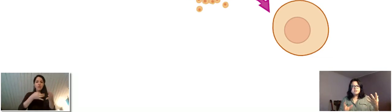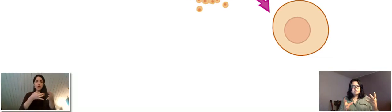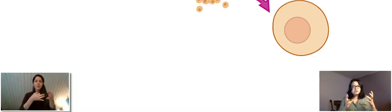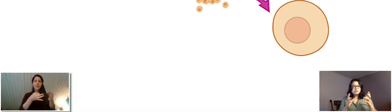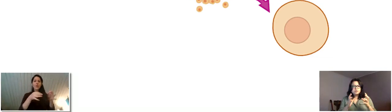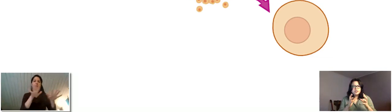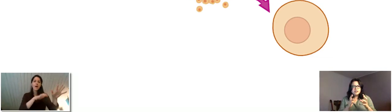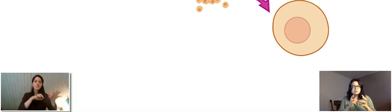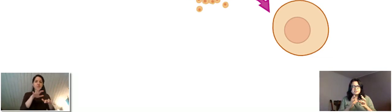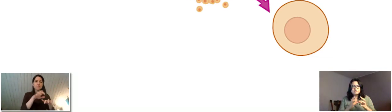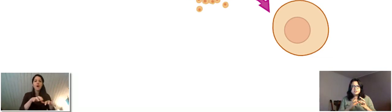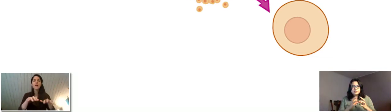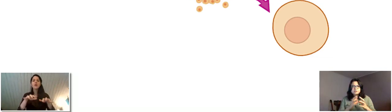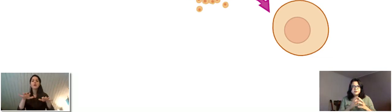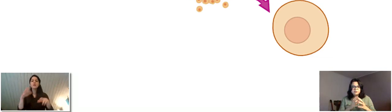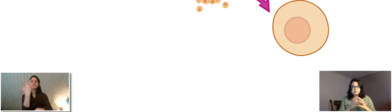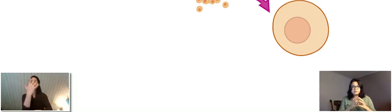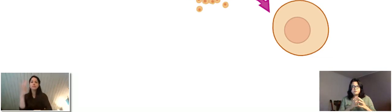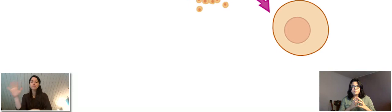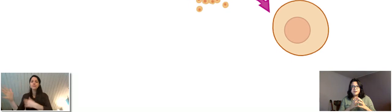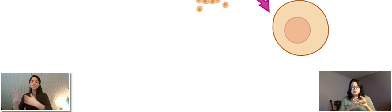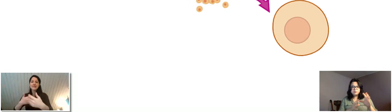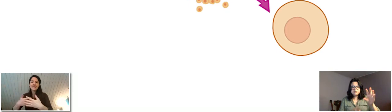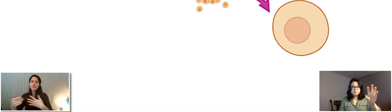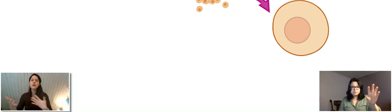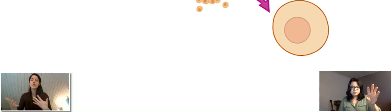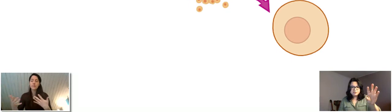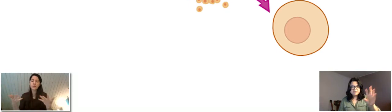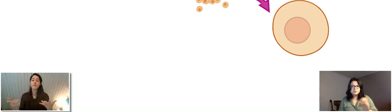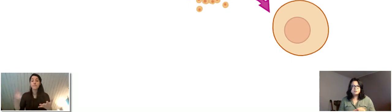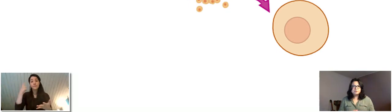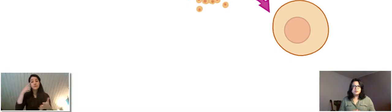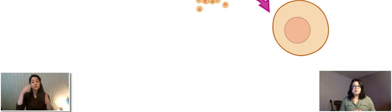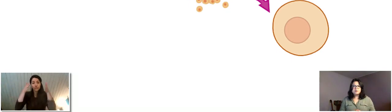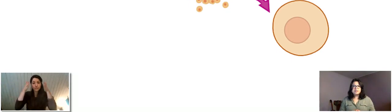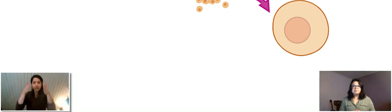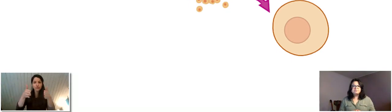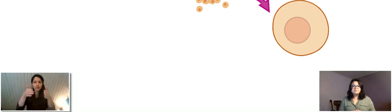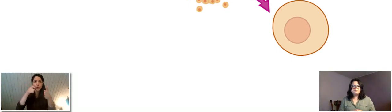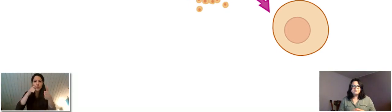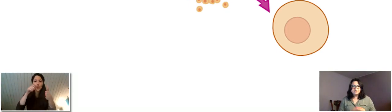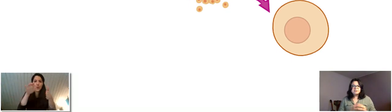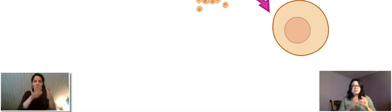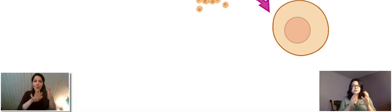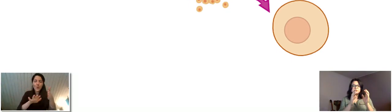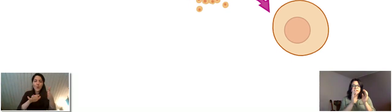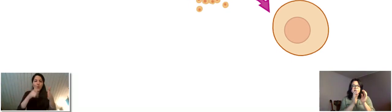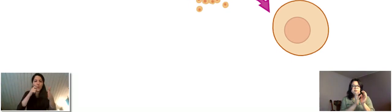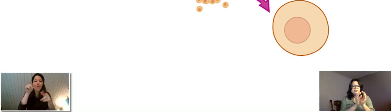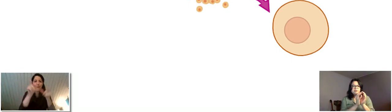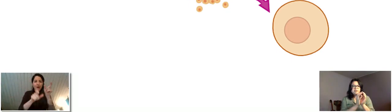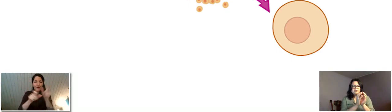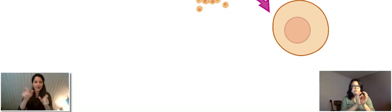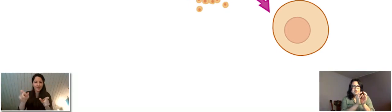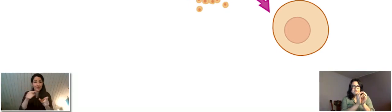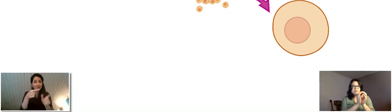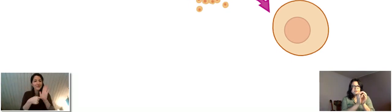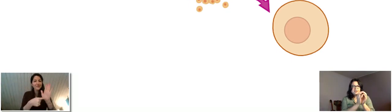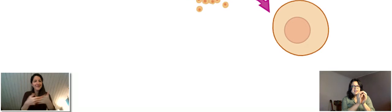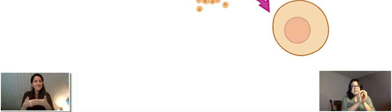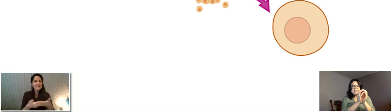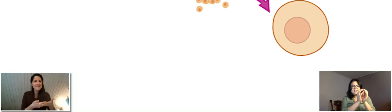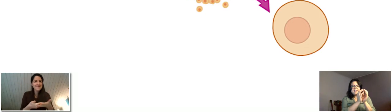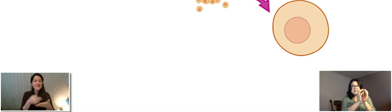Entonces, si nos ubicamos en los seres humanos, ahí puse un bebecito, una guaguita, si nos ubicamos en los seres